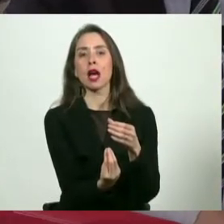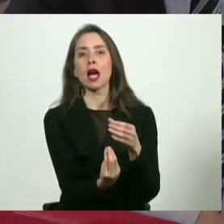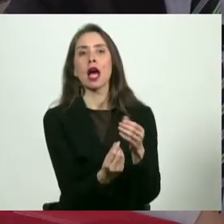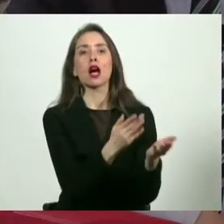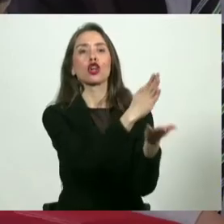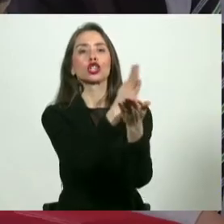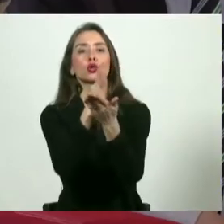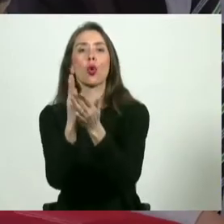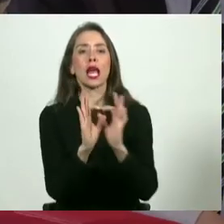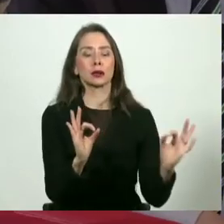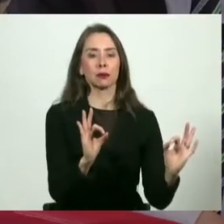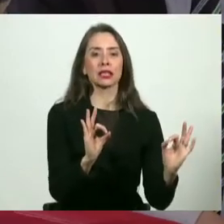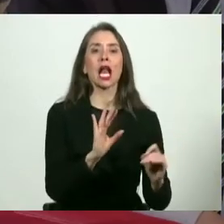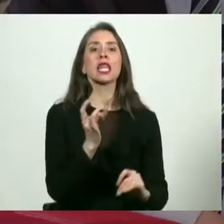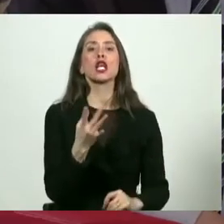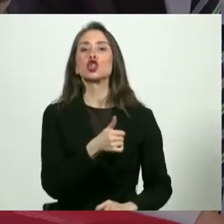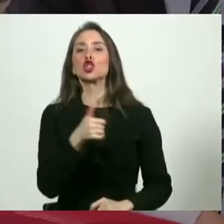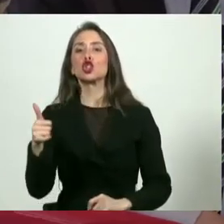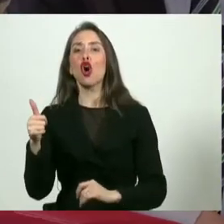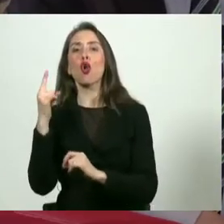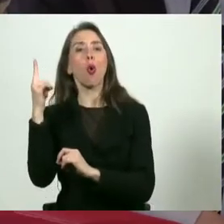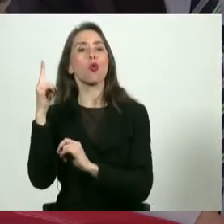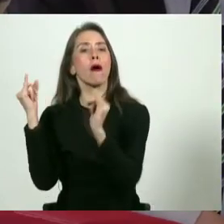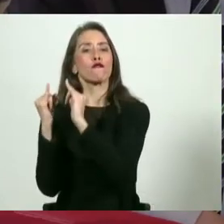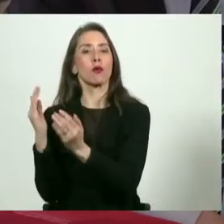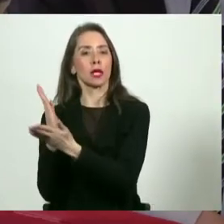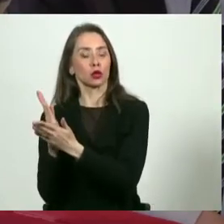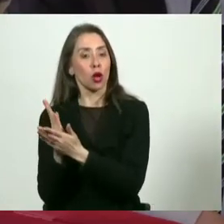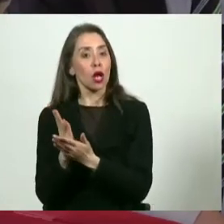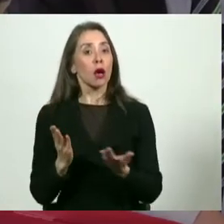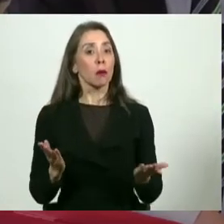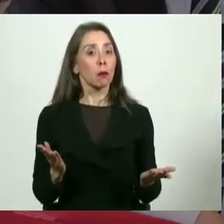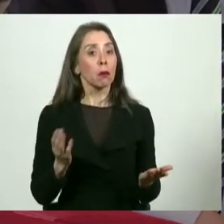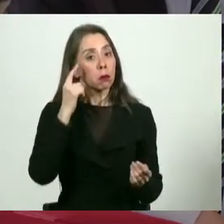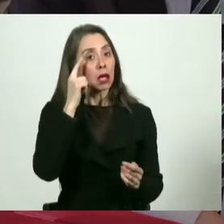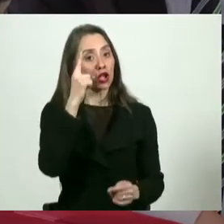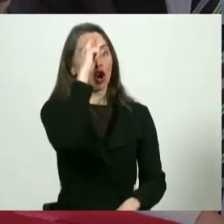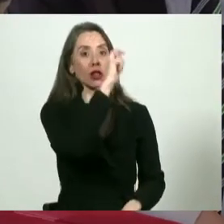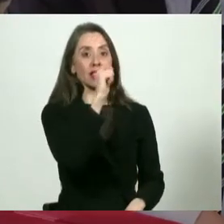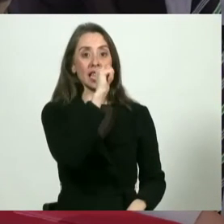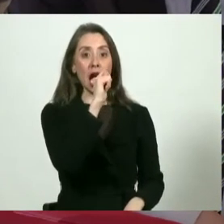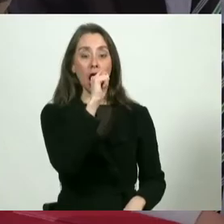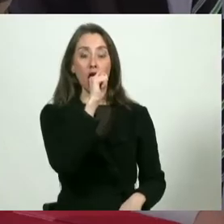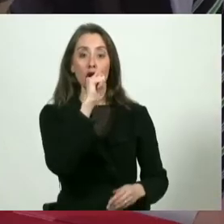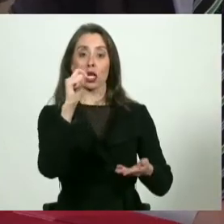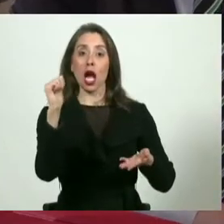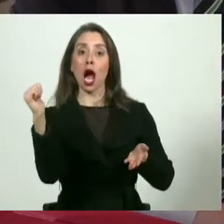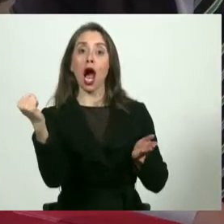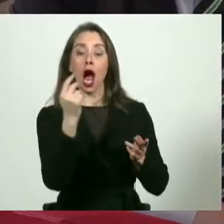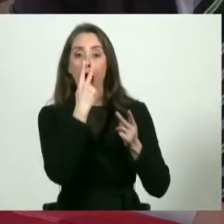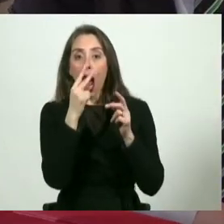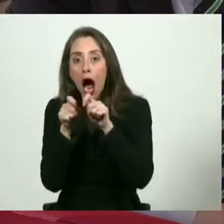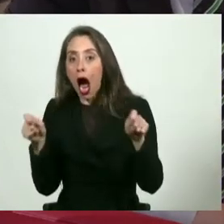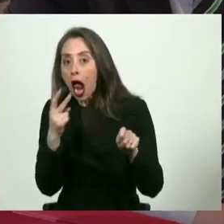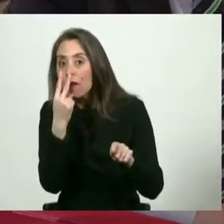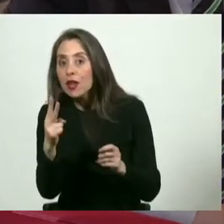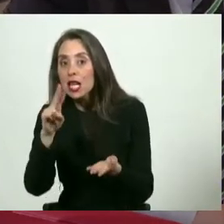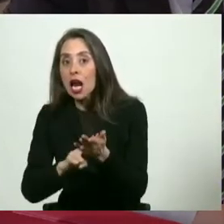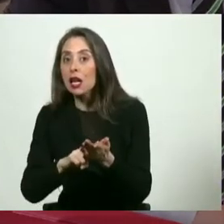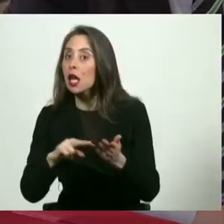colegios especiales y vamos a tener solamente un tipo de categoría de colegio. Bueno, pero la teoría a veces nos golpea muy fuerte de la realidad después,